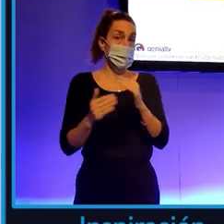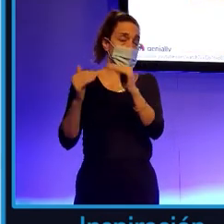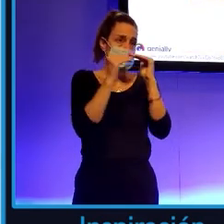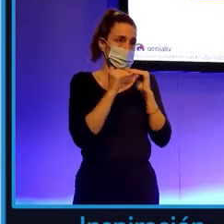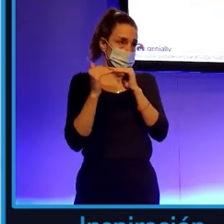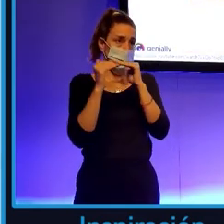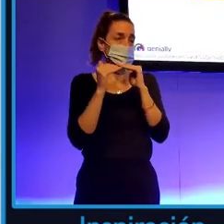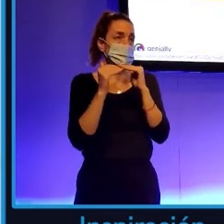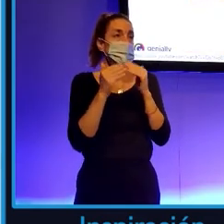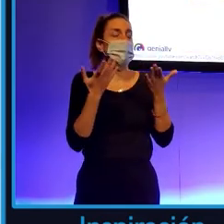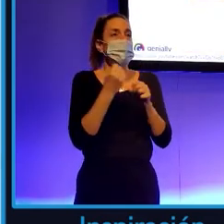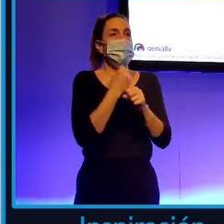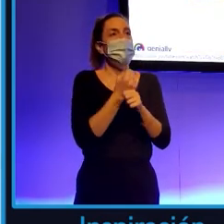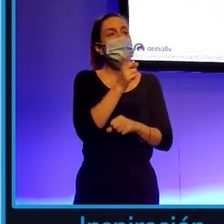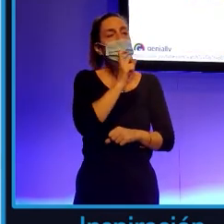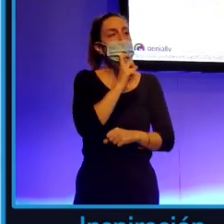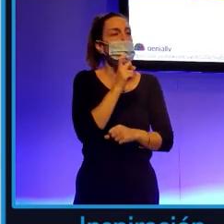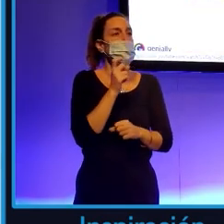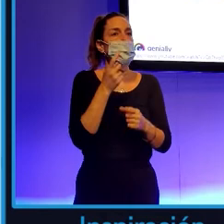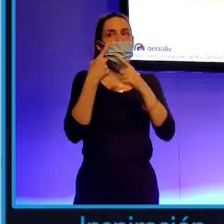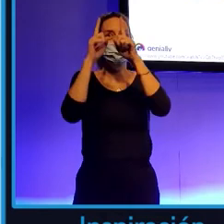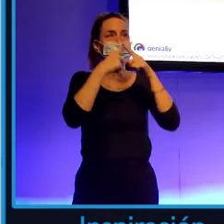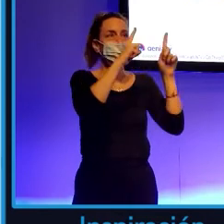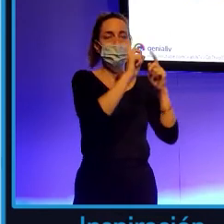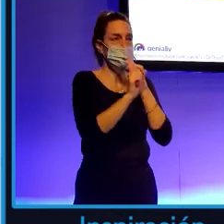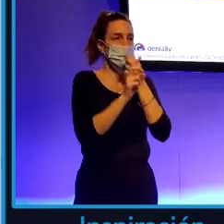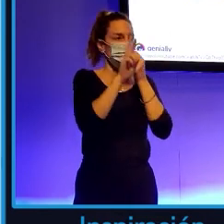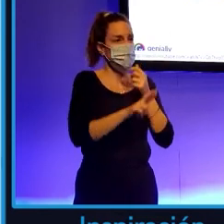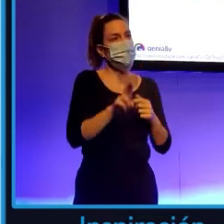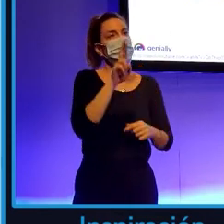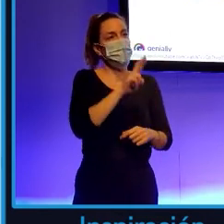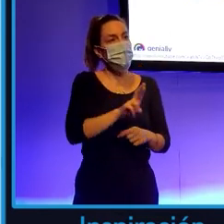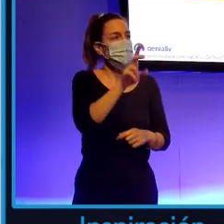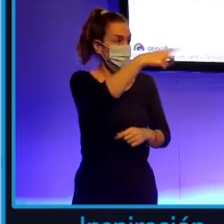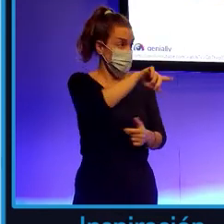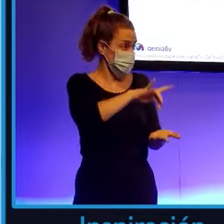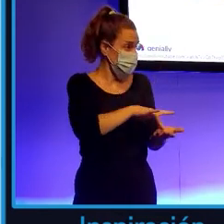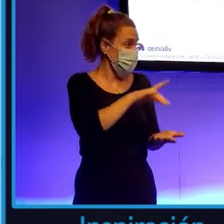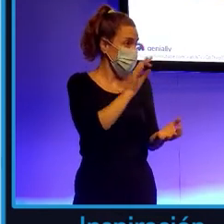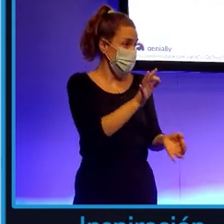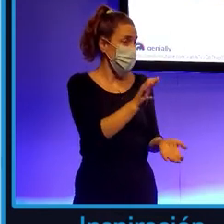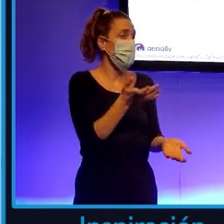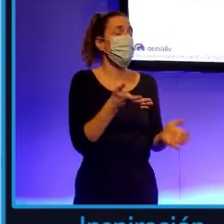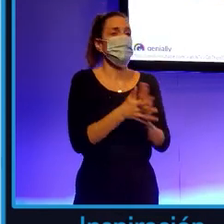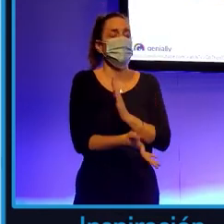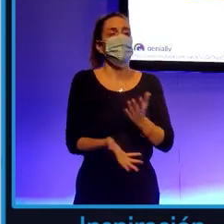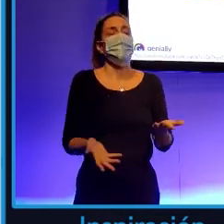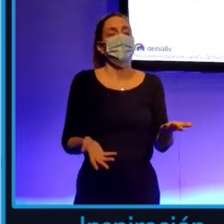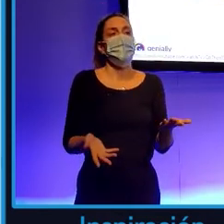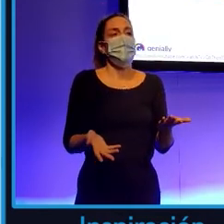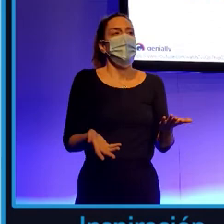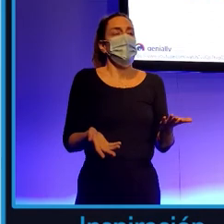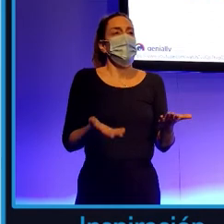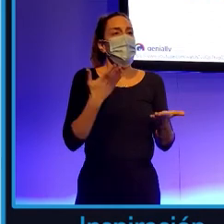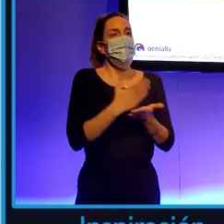trabajo por supuesto era repetitivo ustedes me dirán que ahora les está pasando exactamente lo mismo no siguen teniendo clases